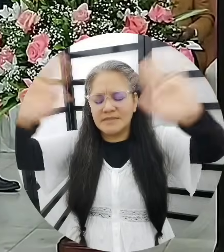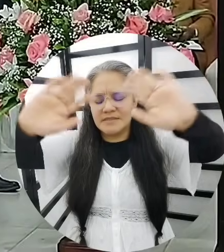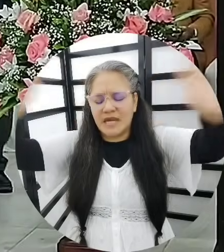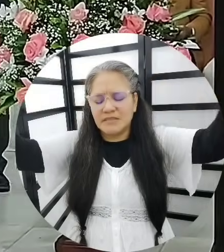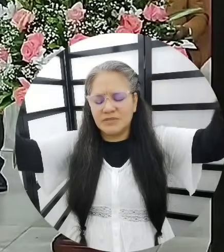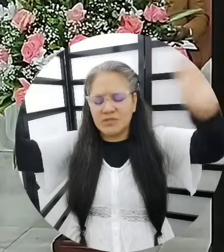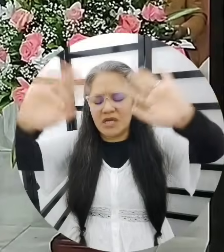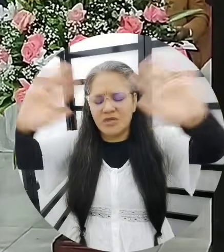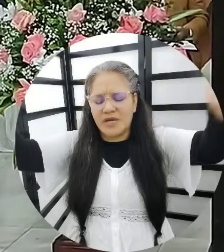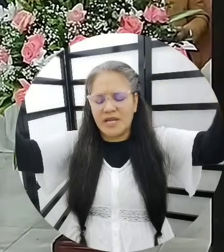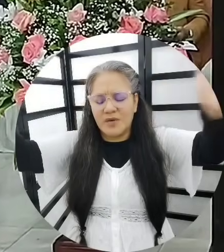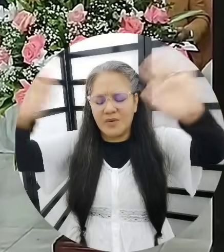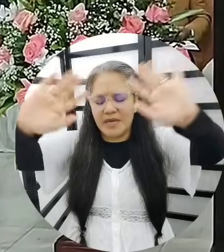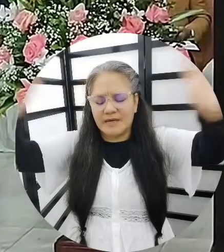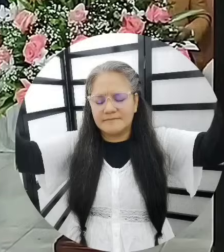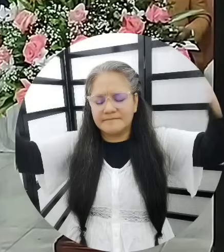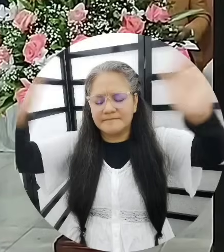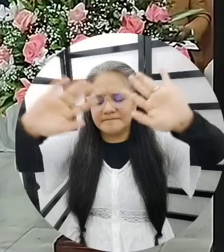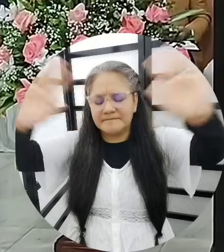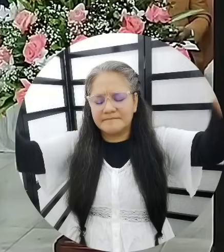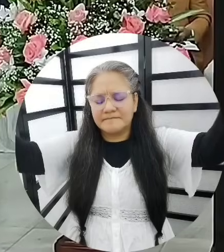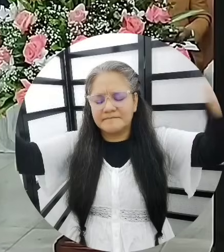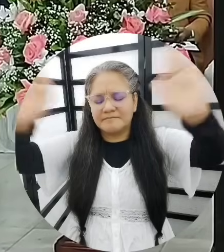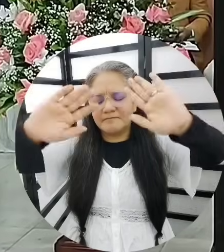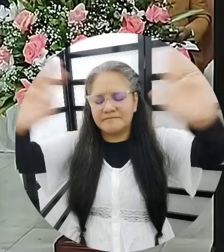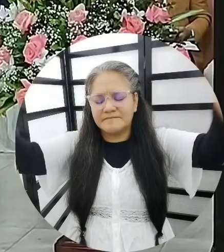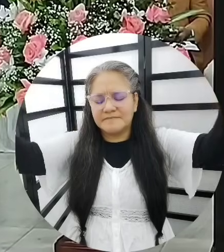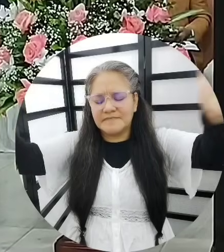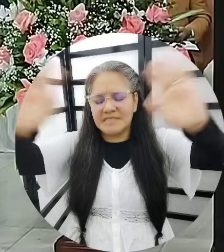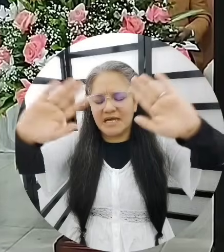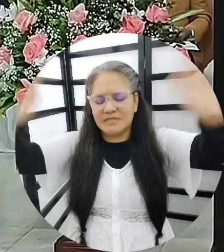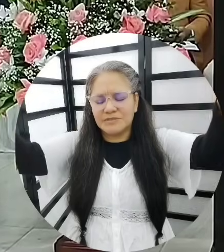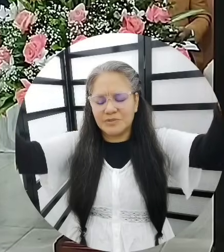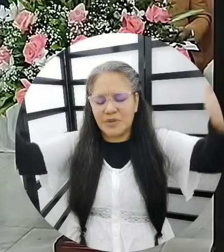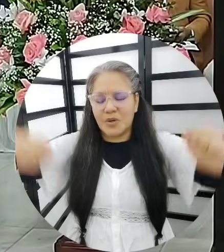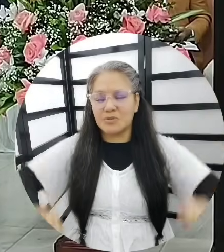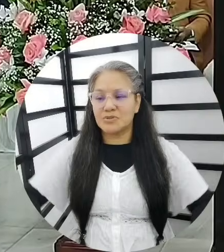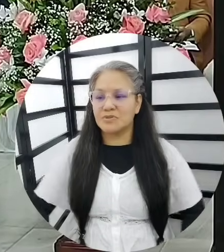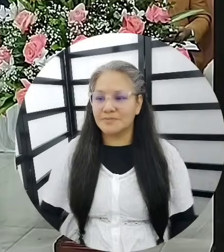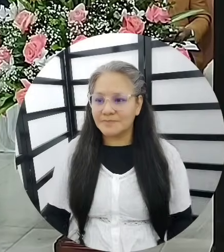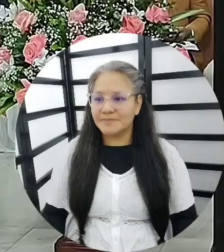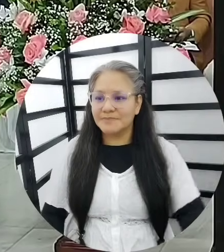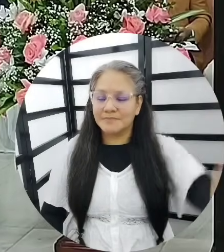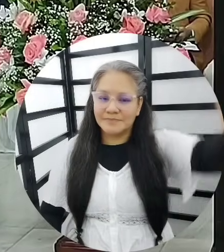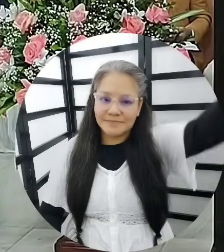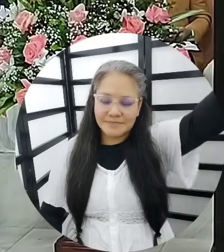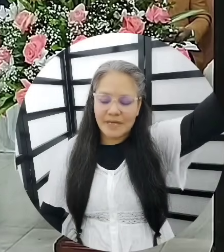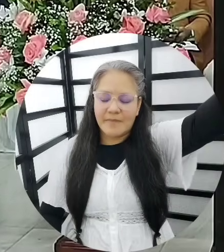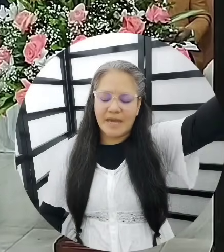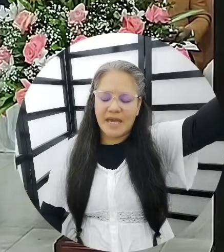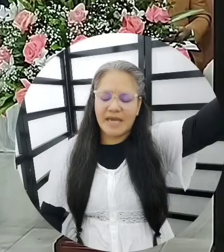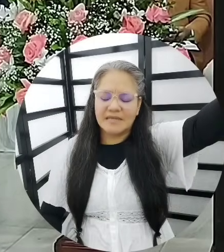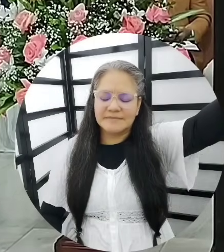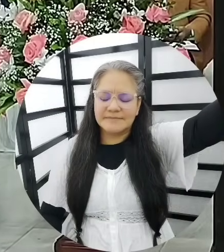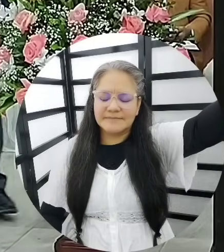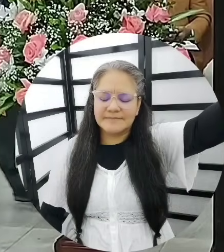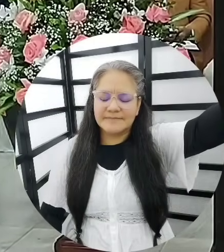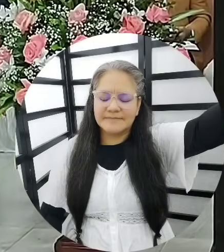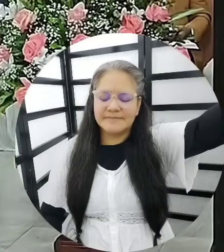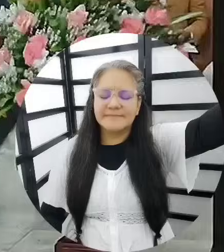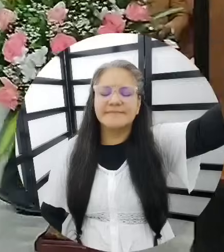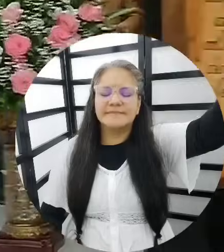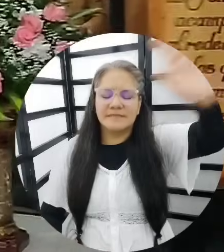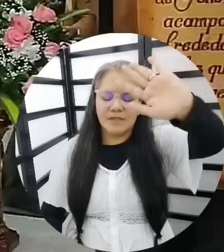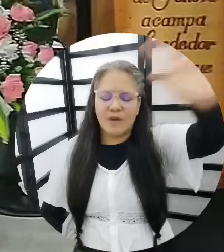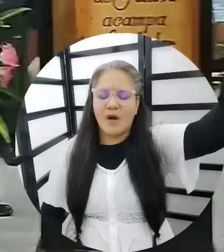tenemos inspiración divina. Cuando estamos en el Señor, tenemos el respaldo de Dios, la unción del Espíritu